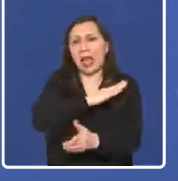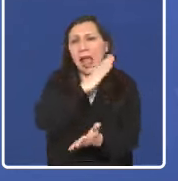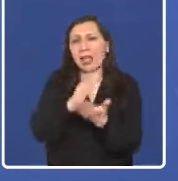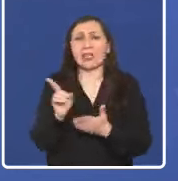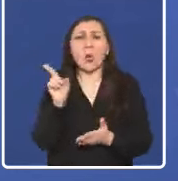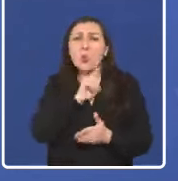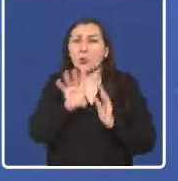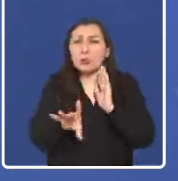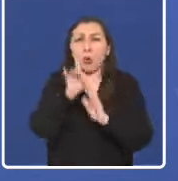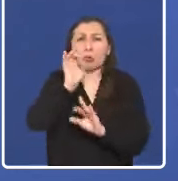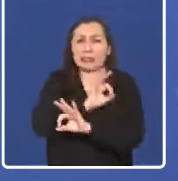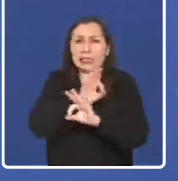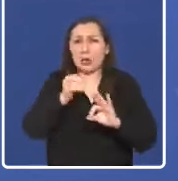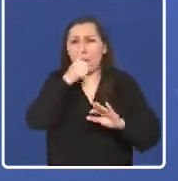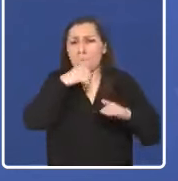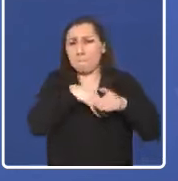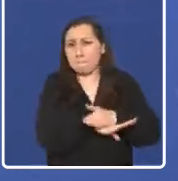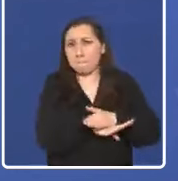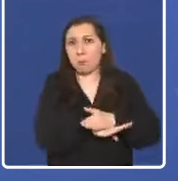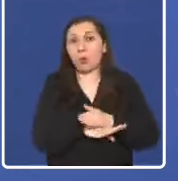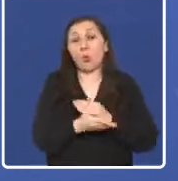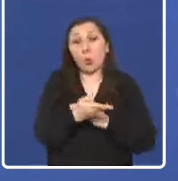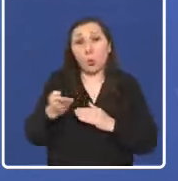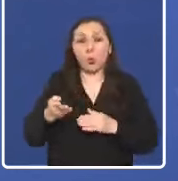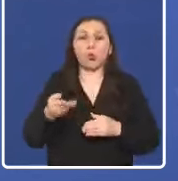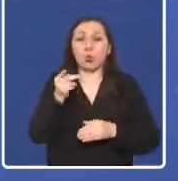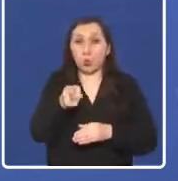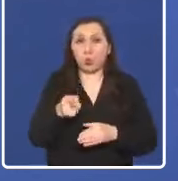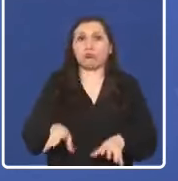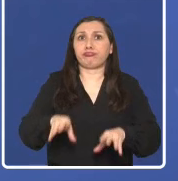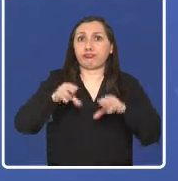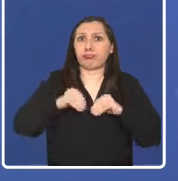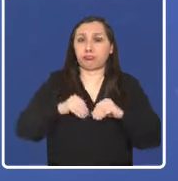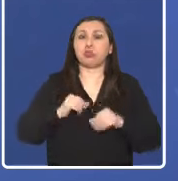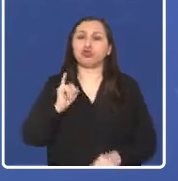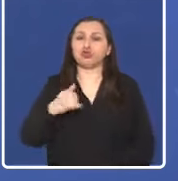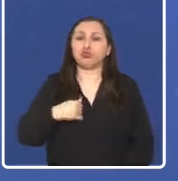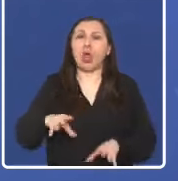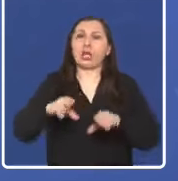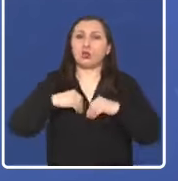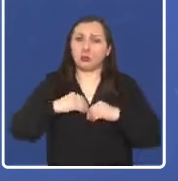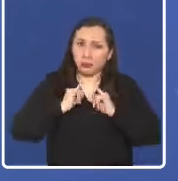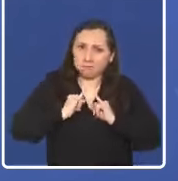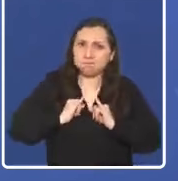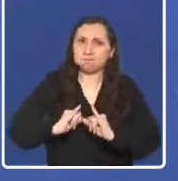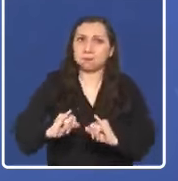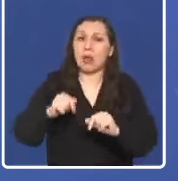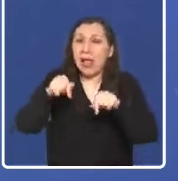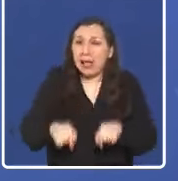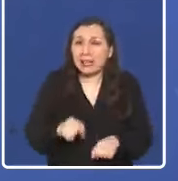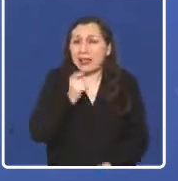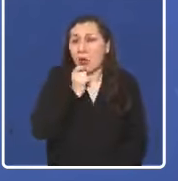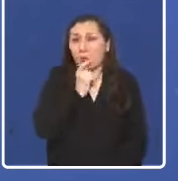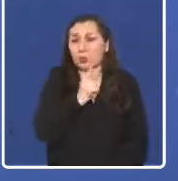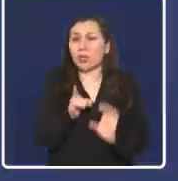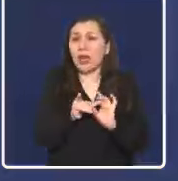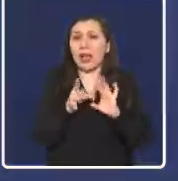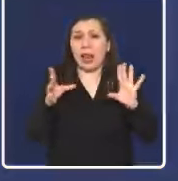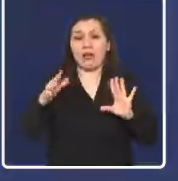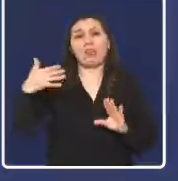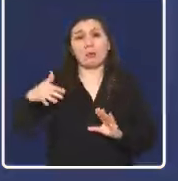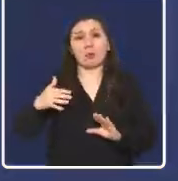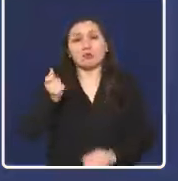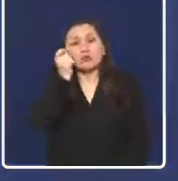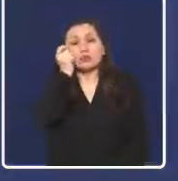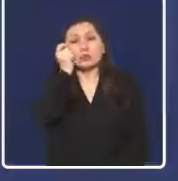las últimas consecuencias, que no se esconda nada, y es por eso que usted ha asumido esta vocería? Yo asumo esta vocería porque me parece que acá hay una acusación que es tremendamente grave y es